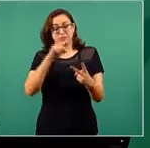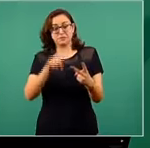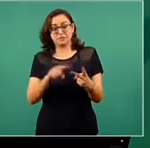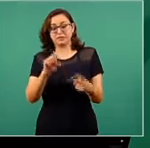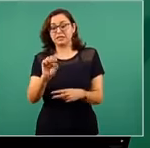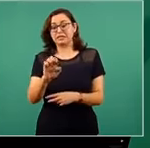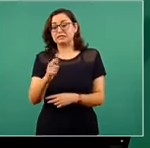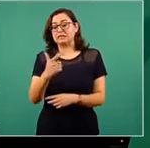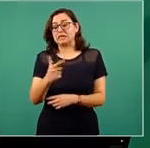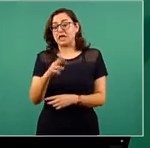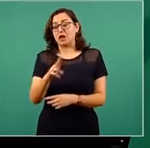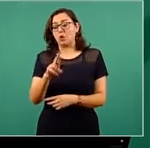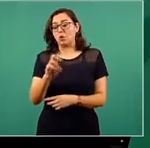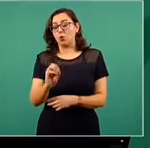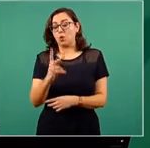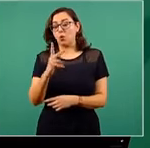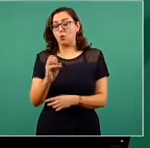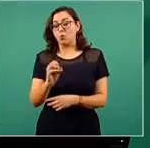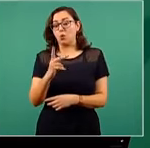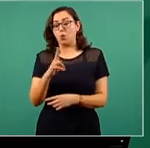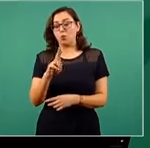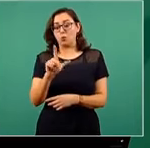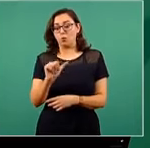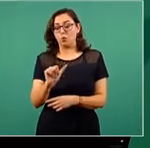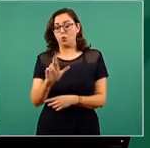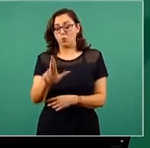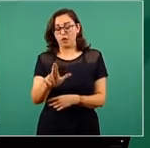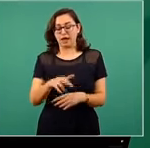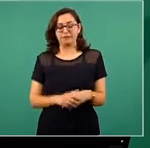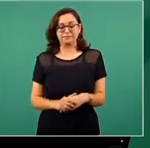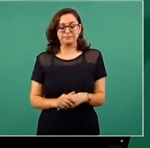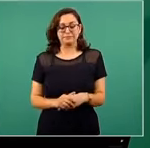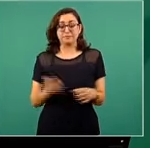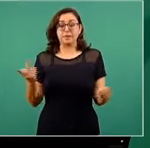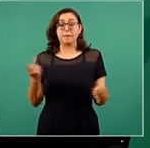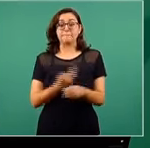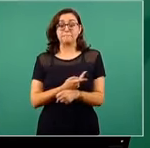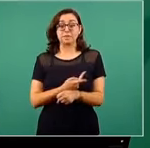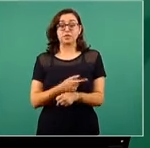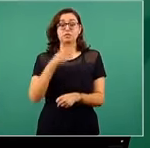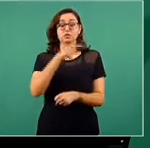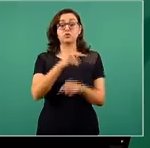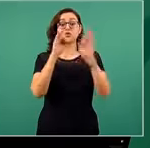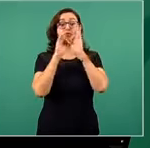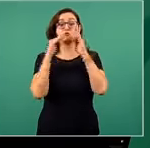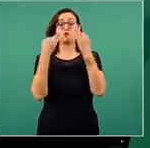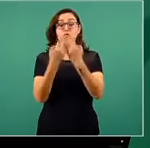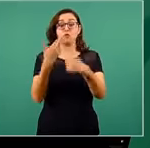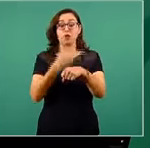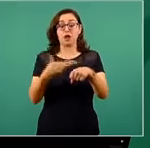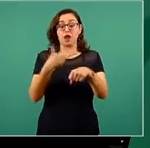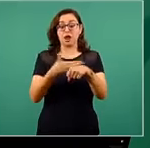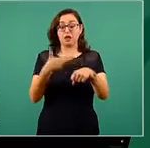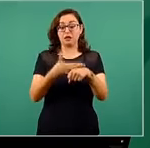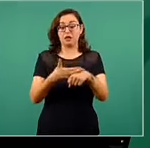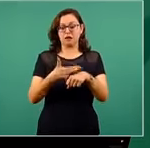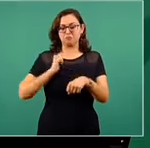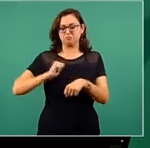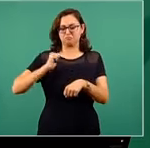más técnicamente llamado Sistema de Protección Social en Salud, fue un modelo de organización del Sistema Nacional